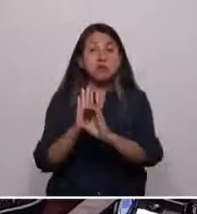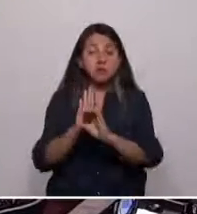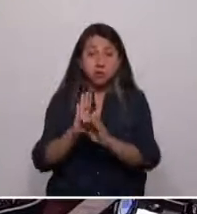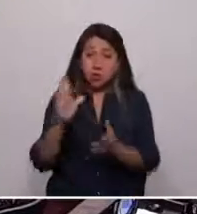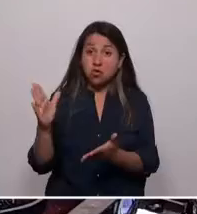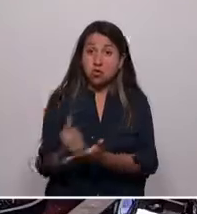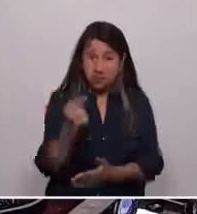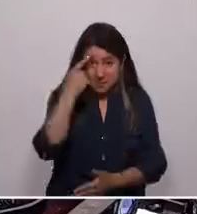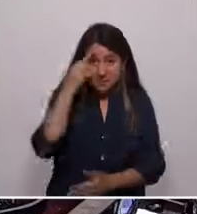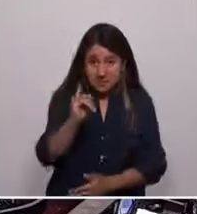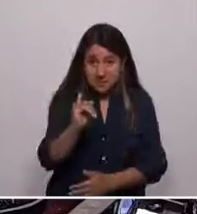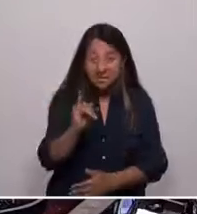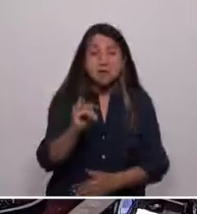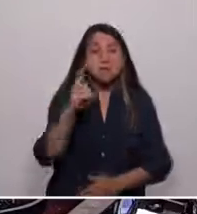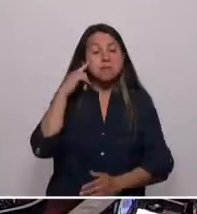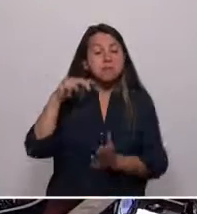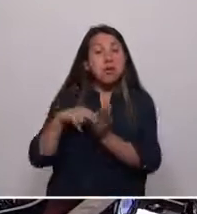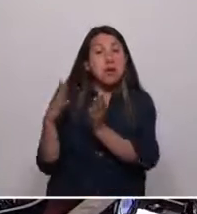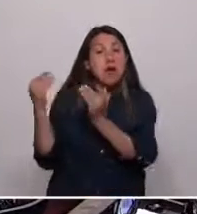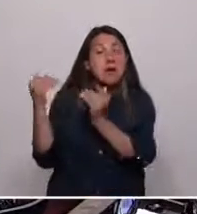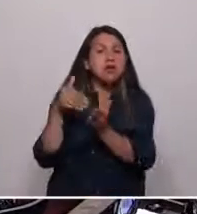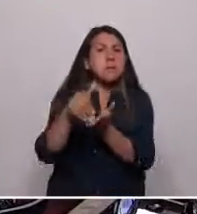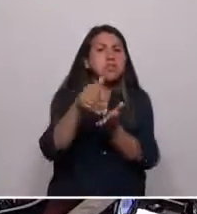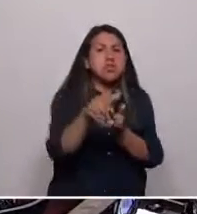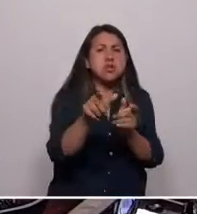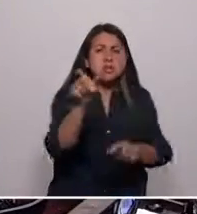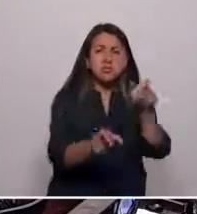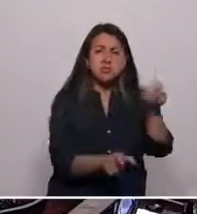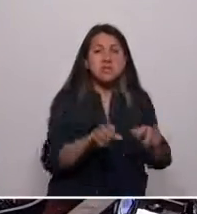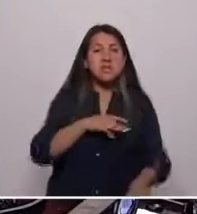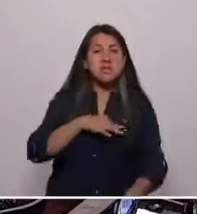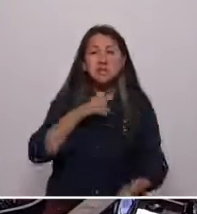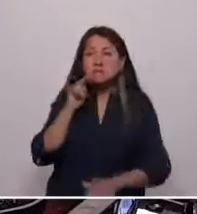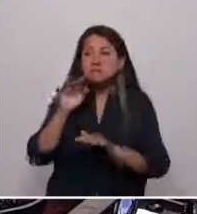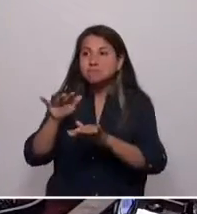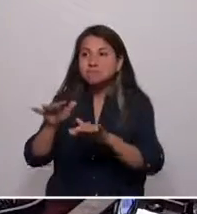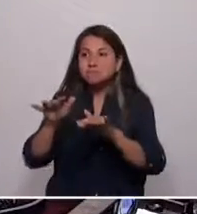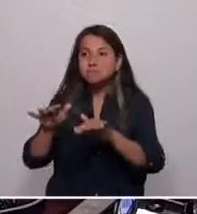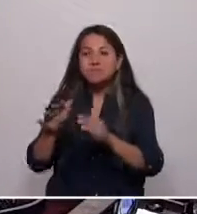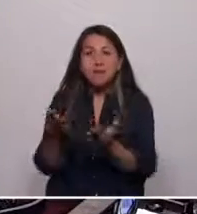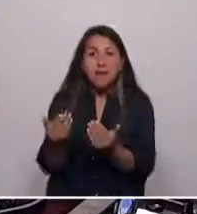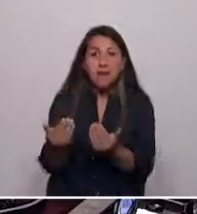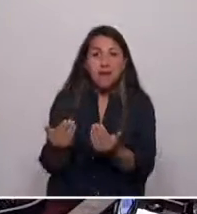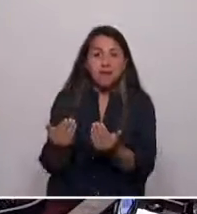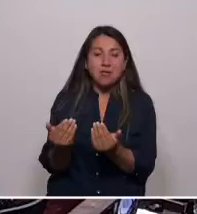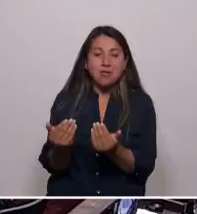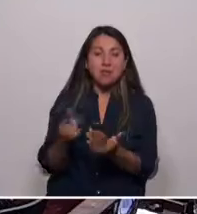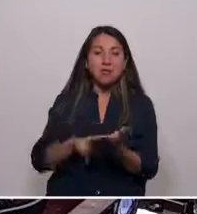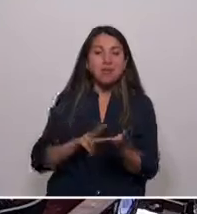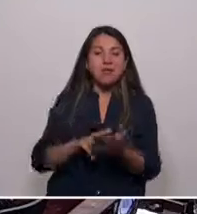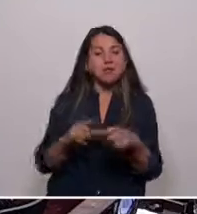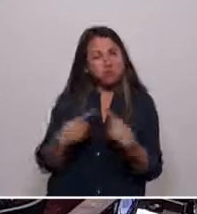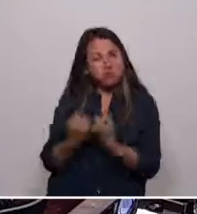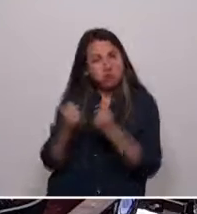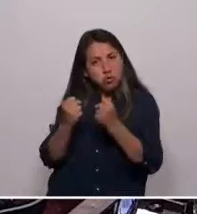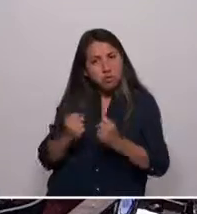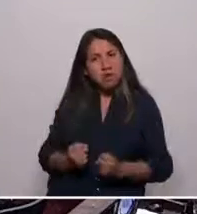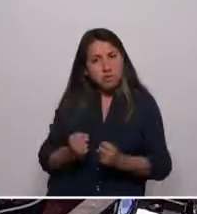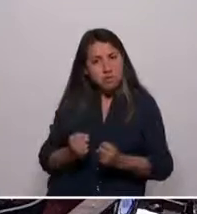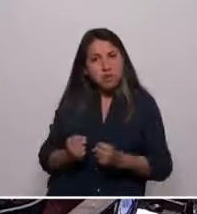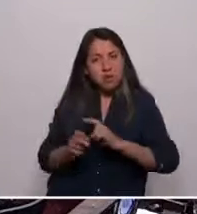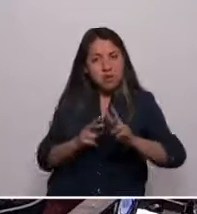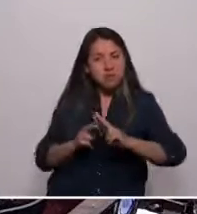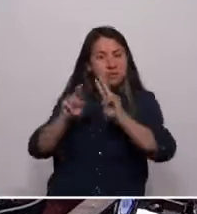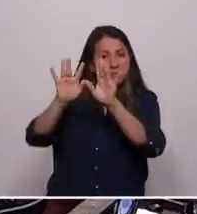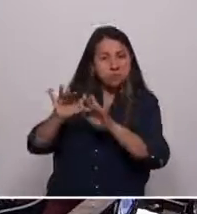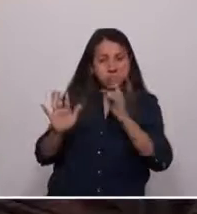logrará. Los aleros de millones y millones de chilenos están vertidos en lo que realmente seamos capaces de levantar,